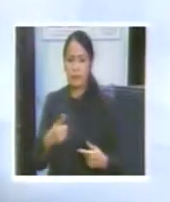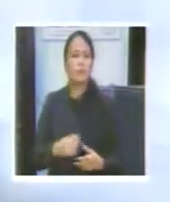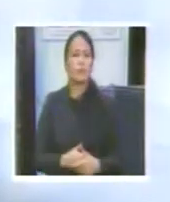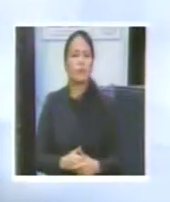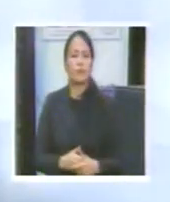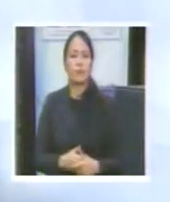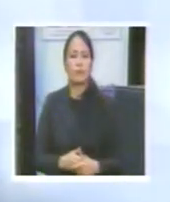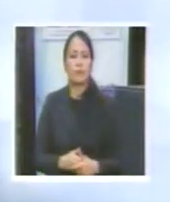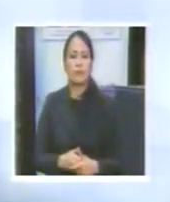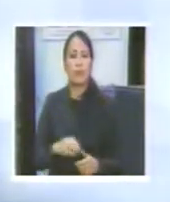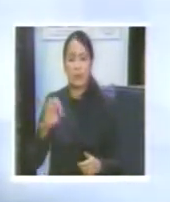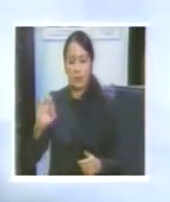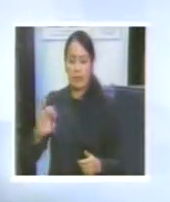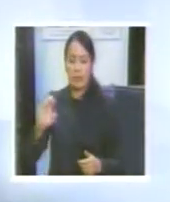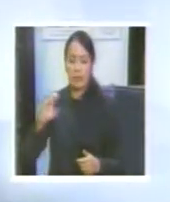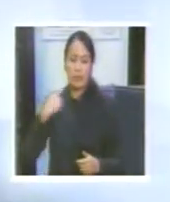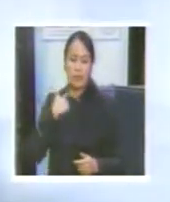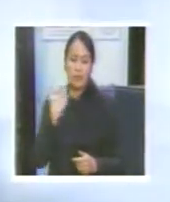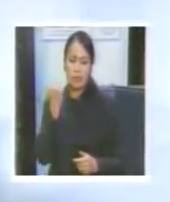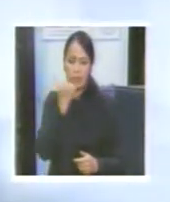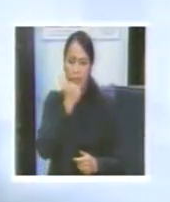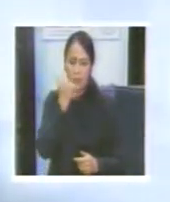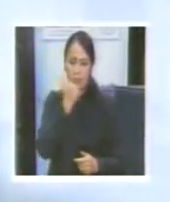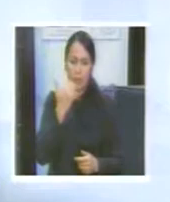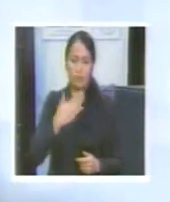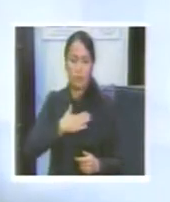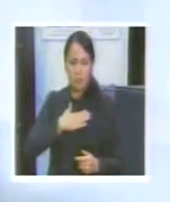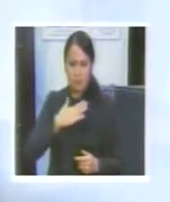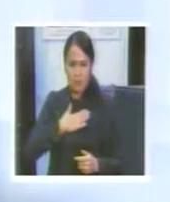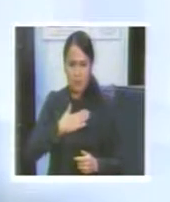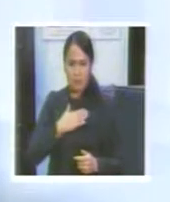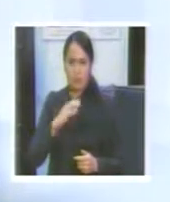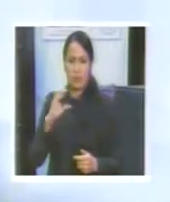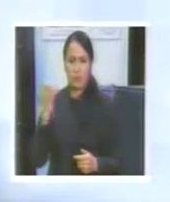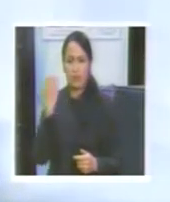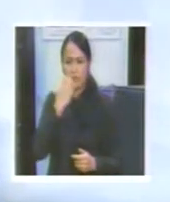aquí hay varios exalumnos míos del Colegio de México,